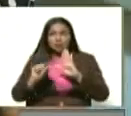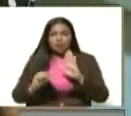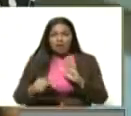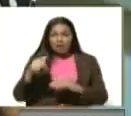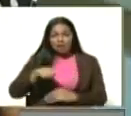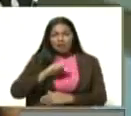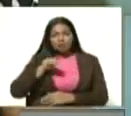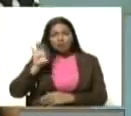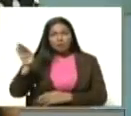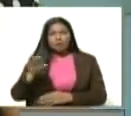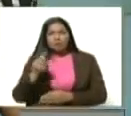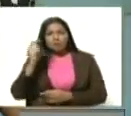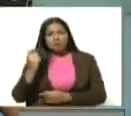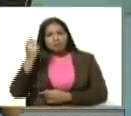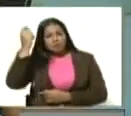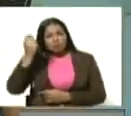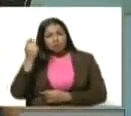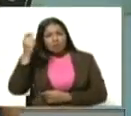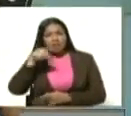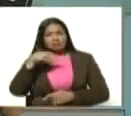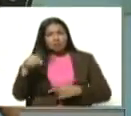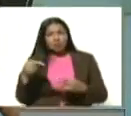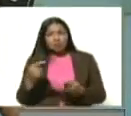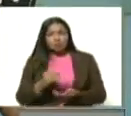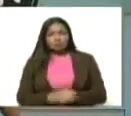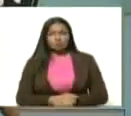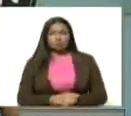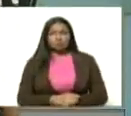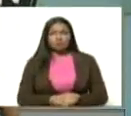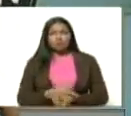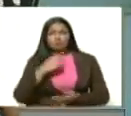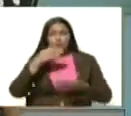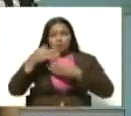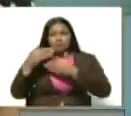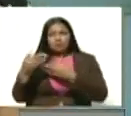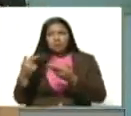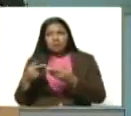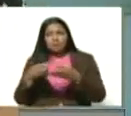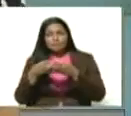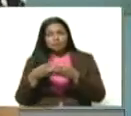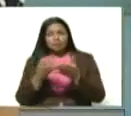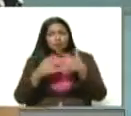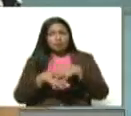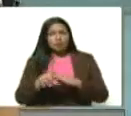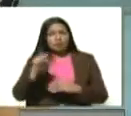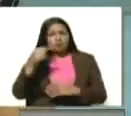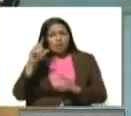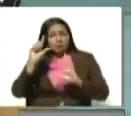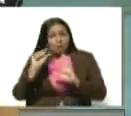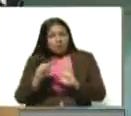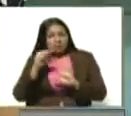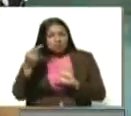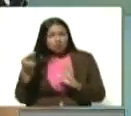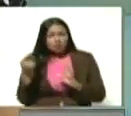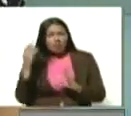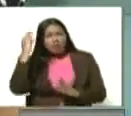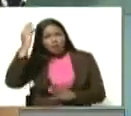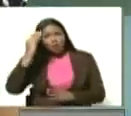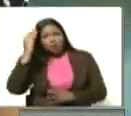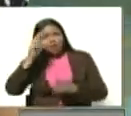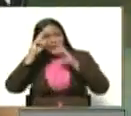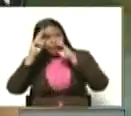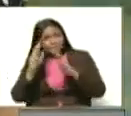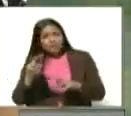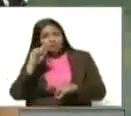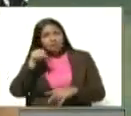acá en nuestro país, diputada, según las conversaciones que usted tiene con los entes involucrados. ¿Se ha disminuido, se ha creado la conciencia del